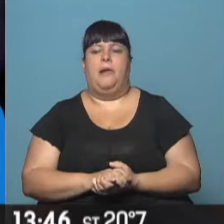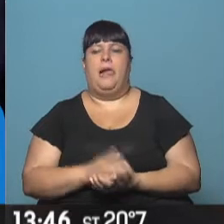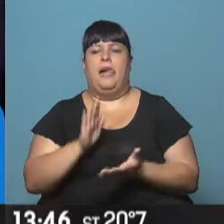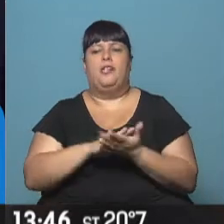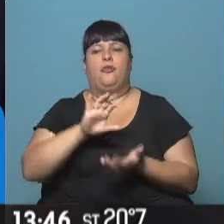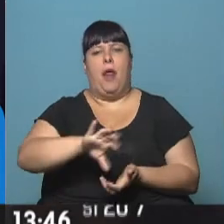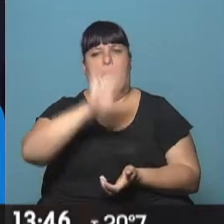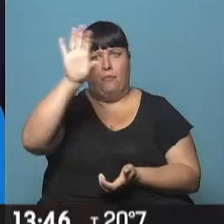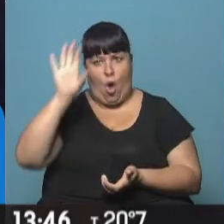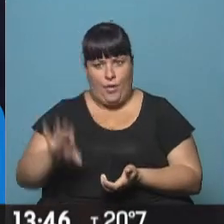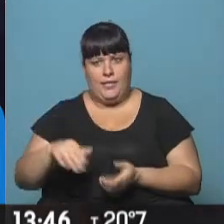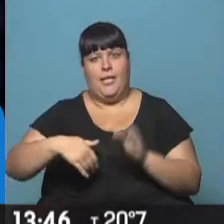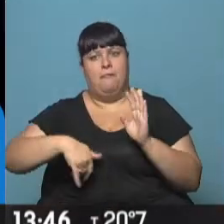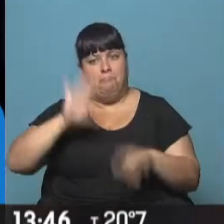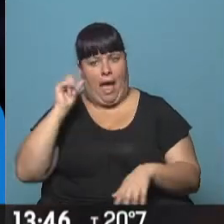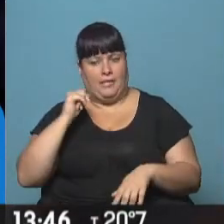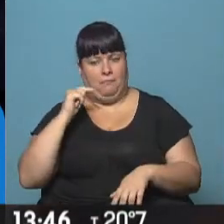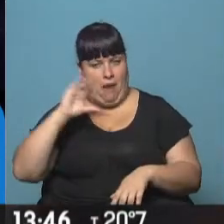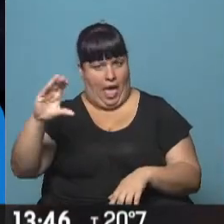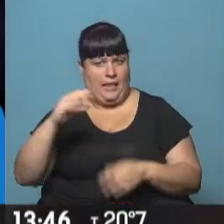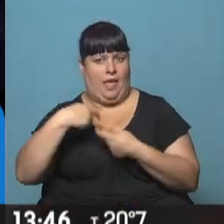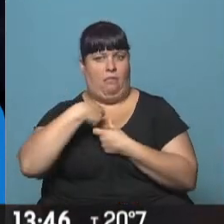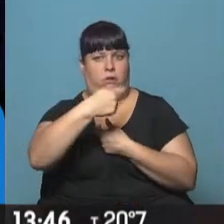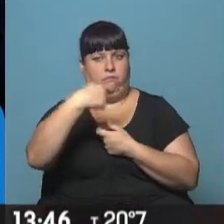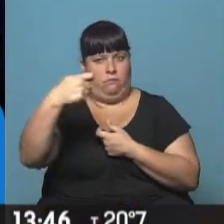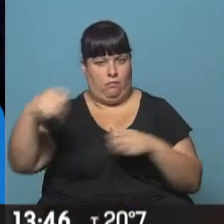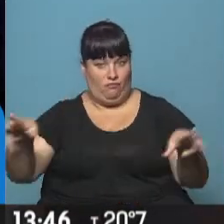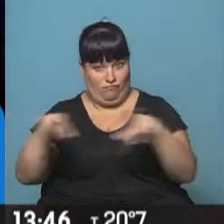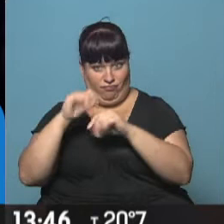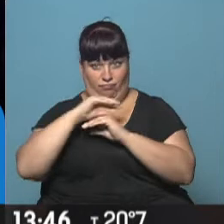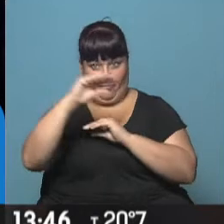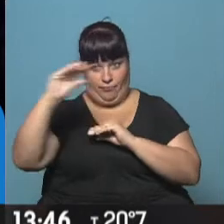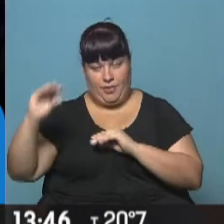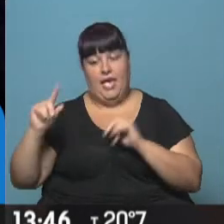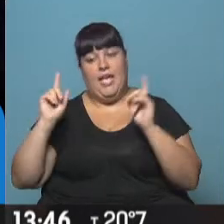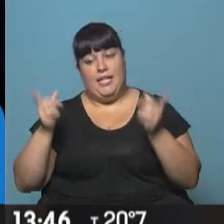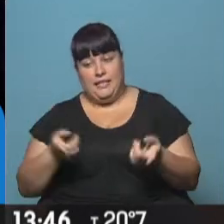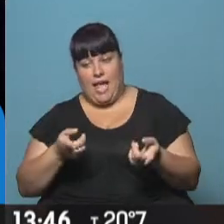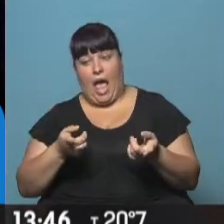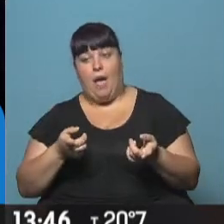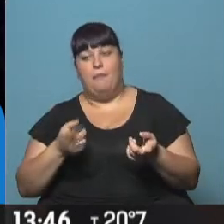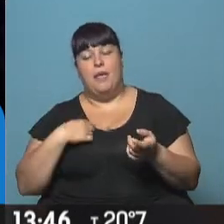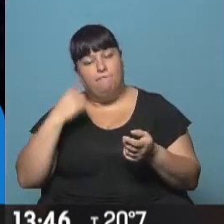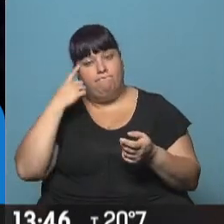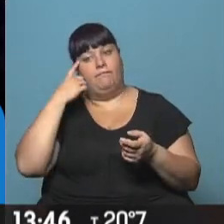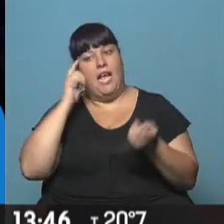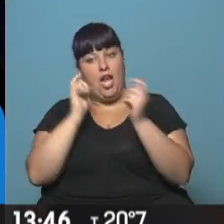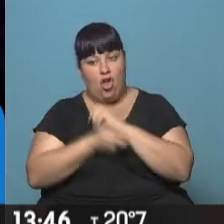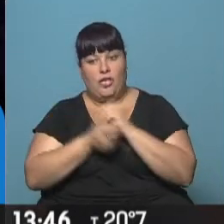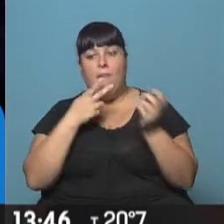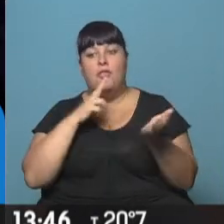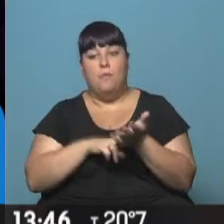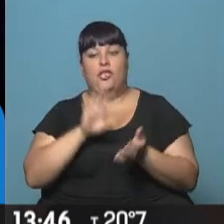sobre las provincias, incrementando los recursos coparticipables. Por supuesto, también tomamos en cuenta las reformas